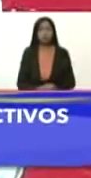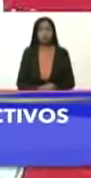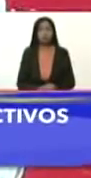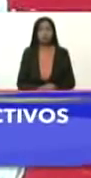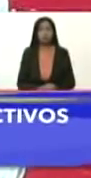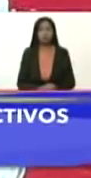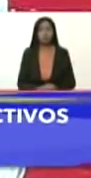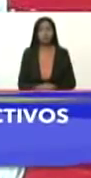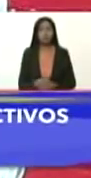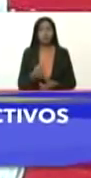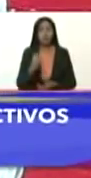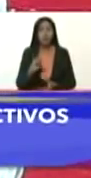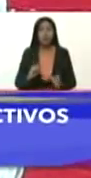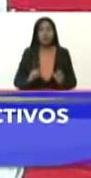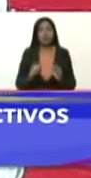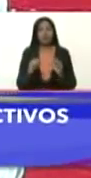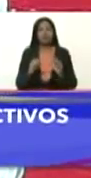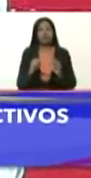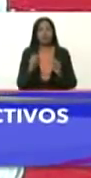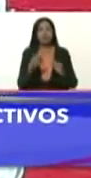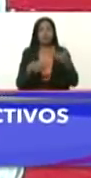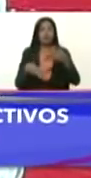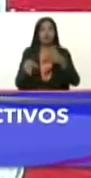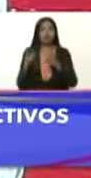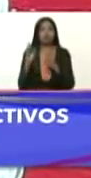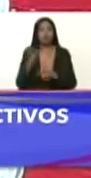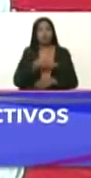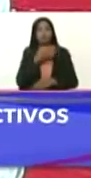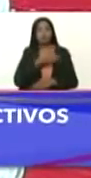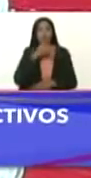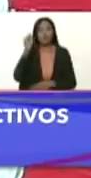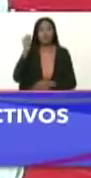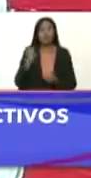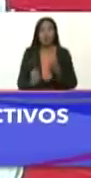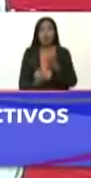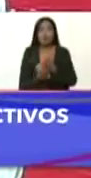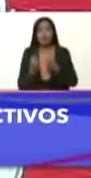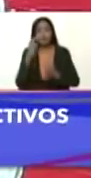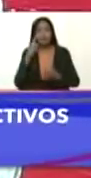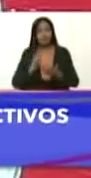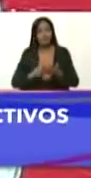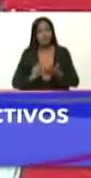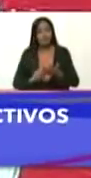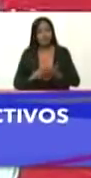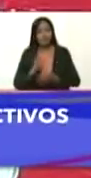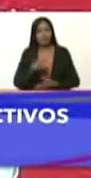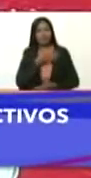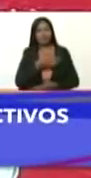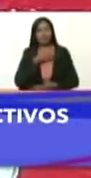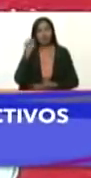Hay que avanzar en la construcción del socialismo, las bases reales del socialismo.